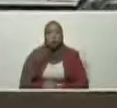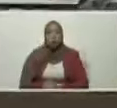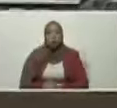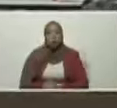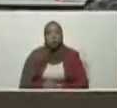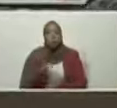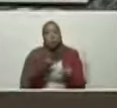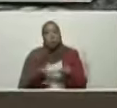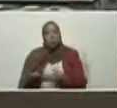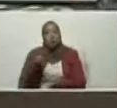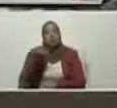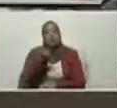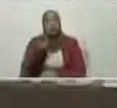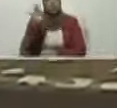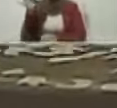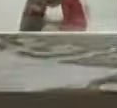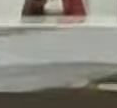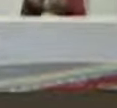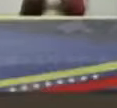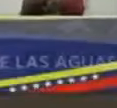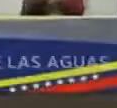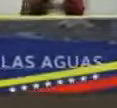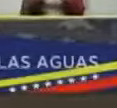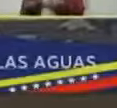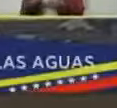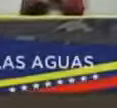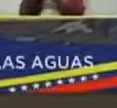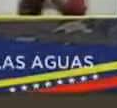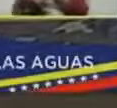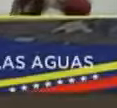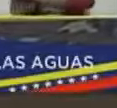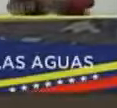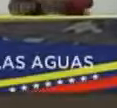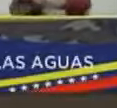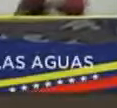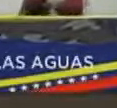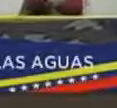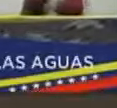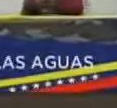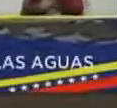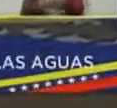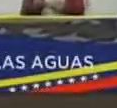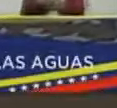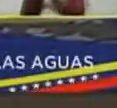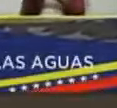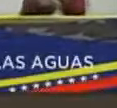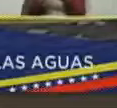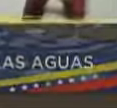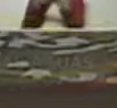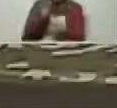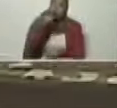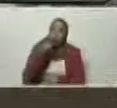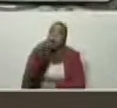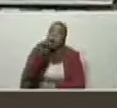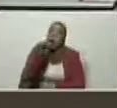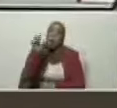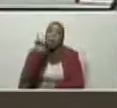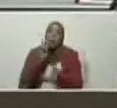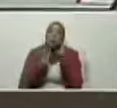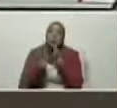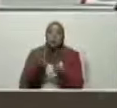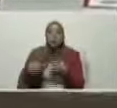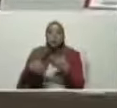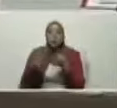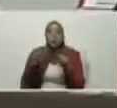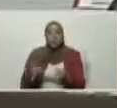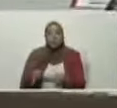está recuperado el 100% todo? Ya la planta potabilizadora está el 100% recuperada. Y la planta, limpiando. ¿Pero cuándo le llega el agua a la gente? Ya le está llegando, mi